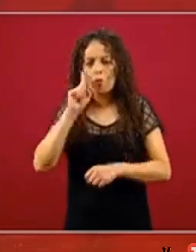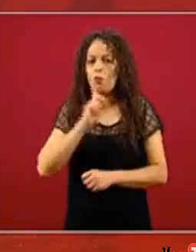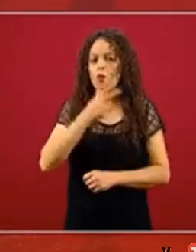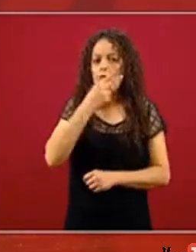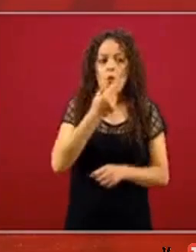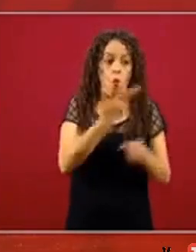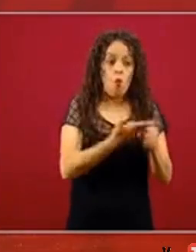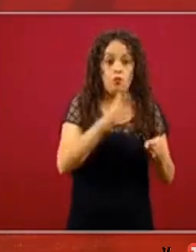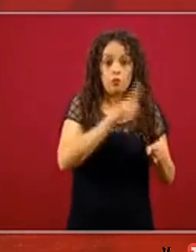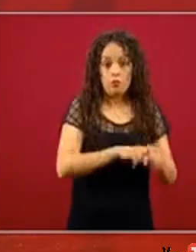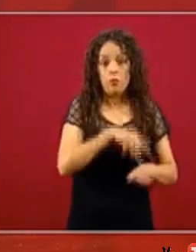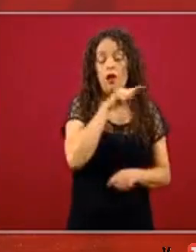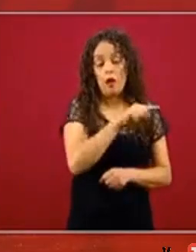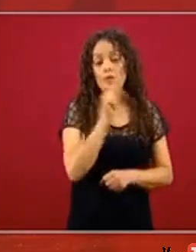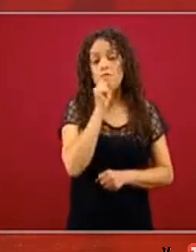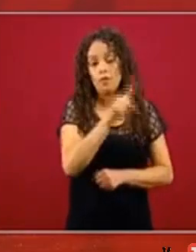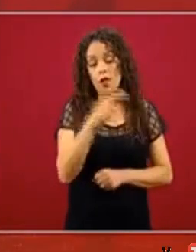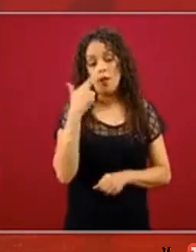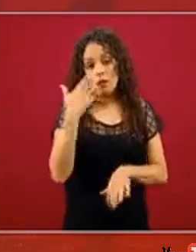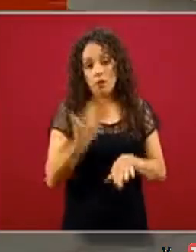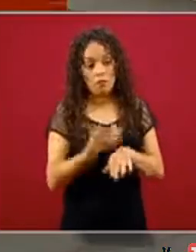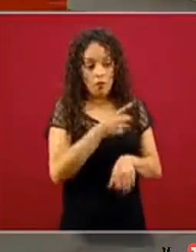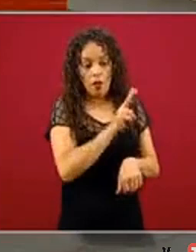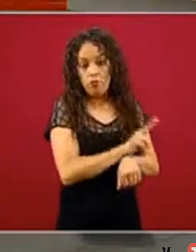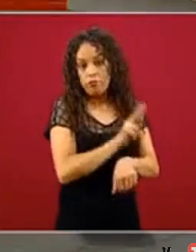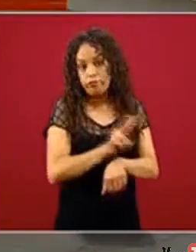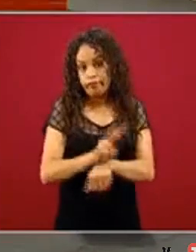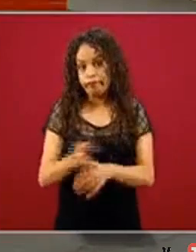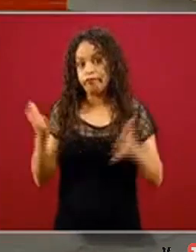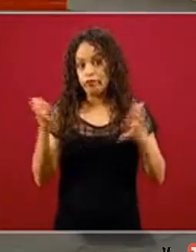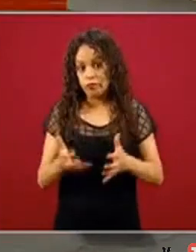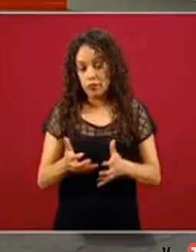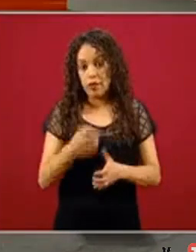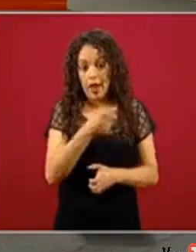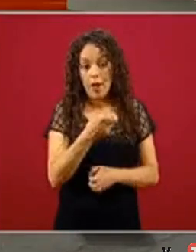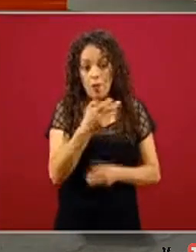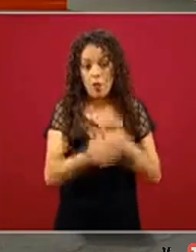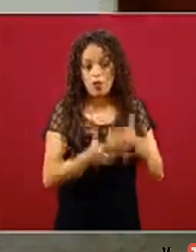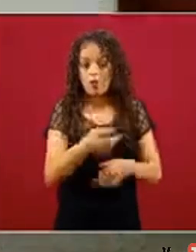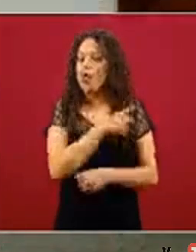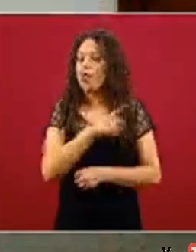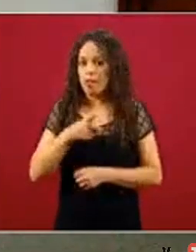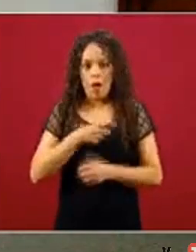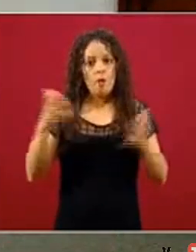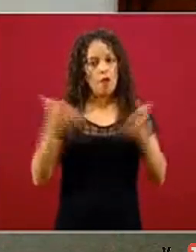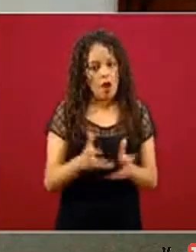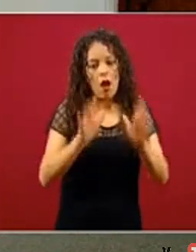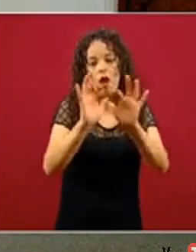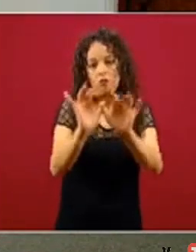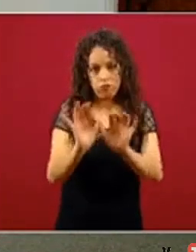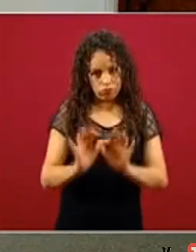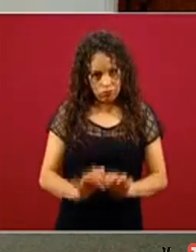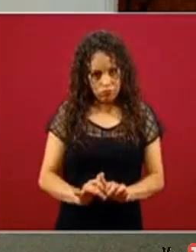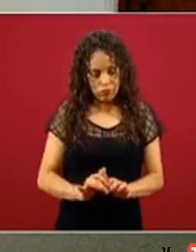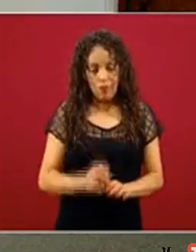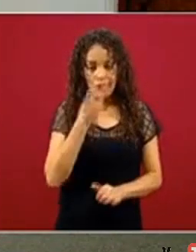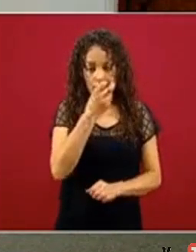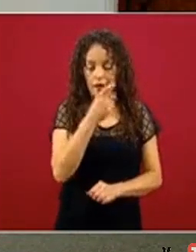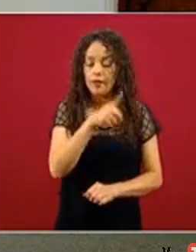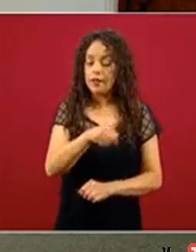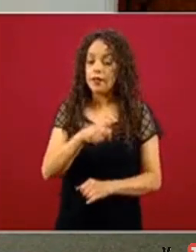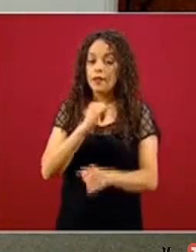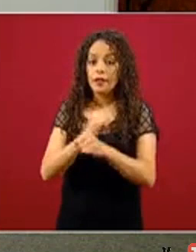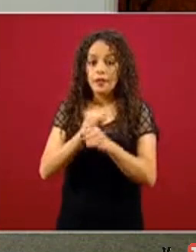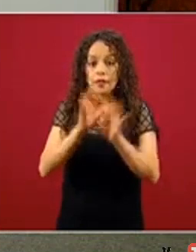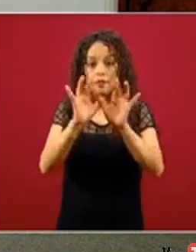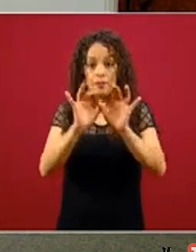son a su vez responsables de supervisar que ese proceso ocurra y ingresan a la plataforma, y en esta plataforma que se